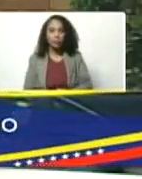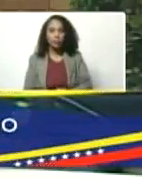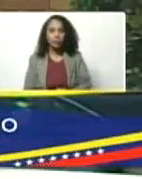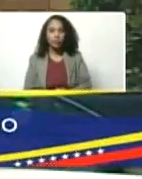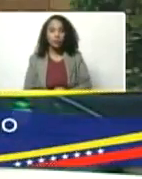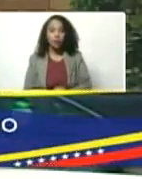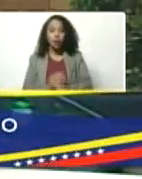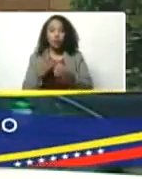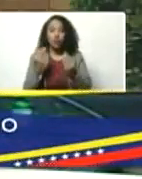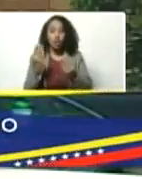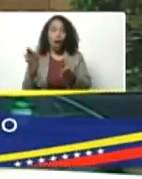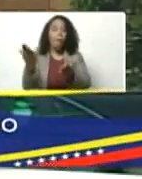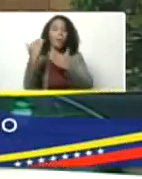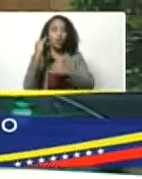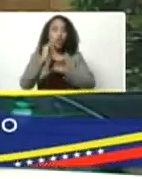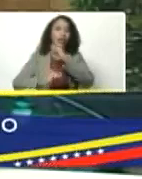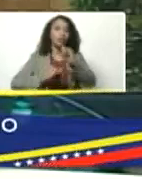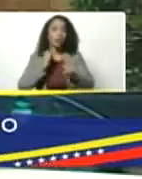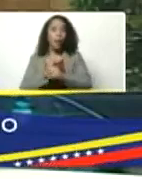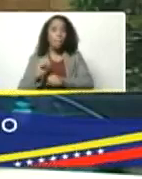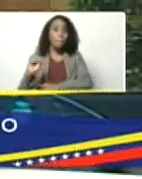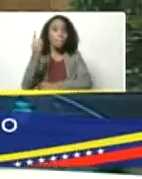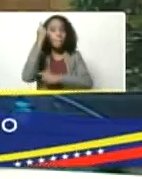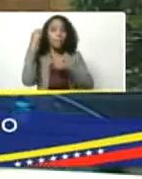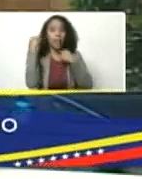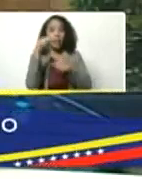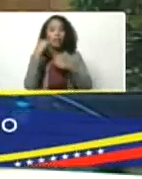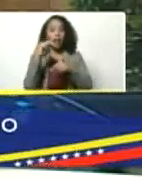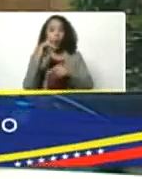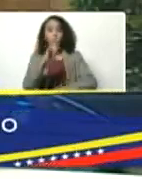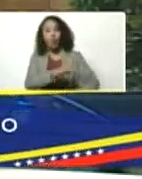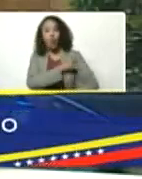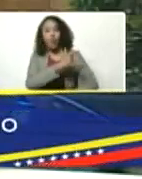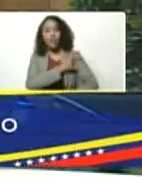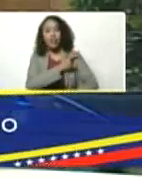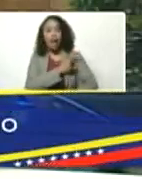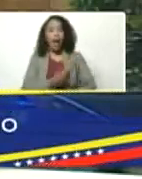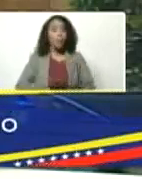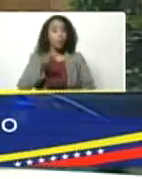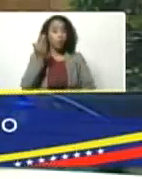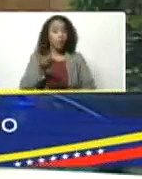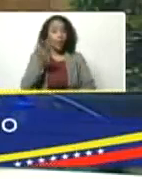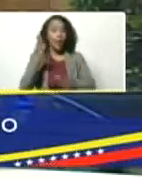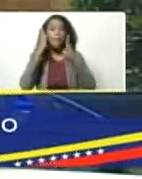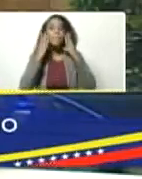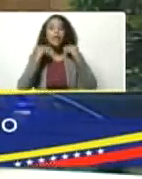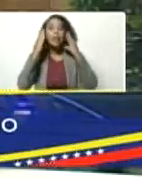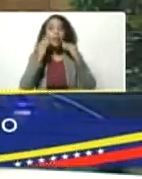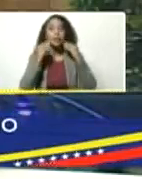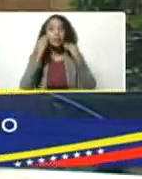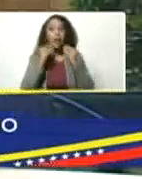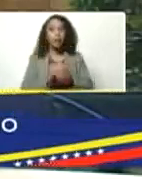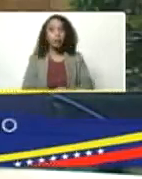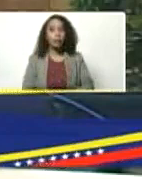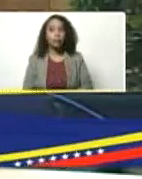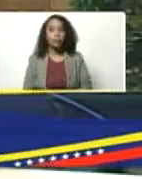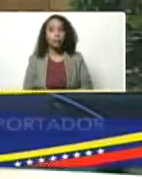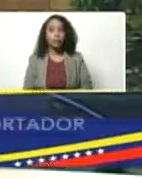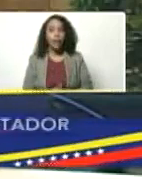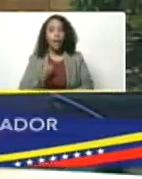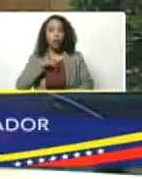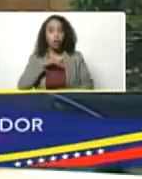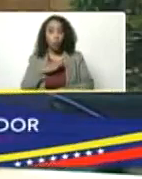apoyo internacional de primer nivel de universidades, academias y expertos. Y hemos